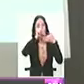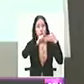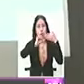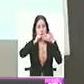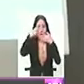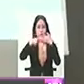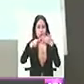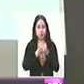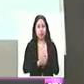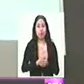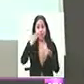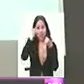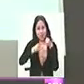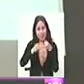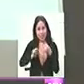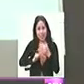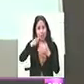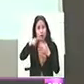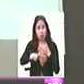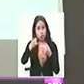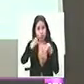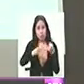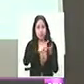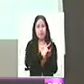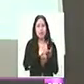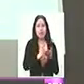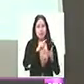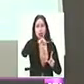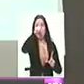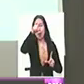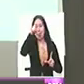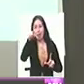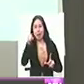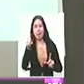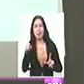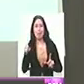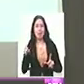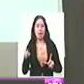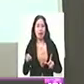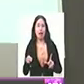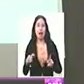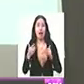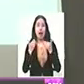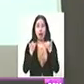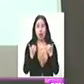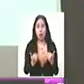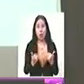agosto bajan los casos y hasta el día de hoy nos encontramos en